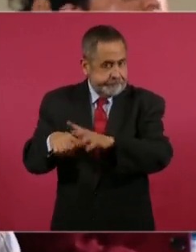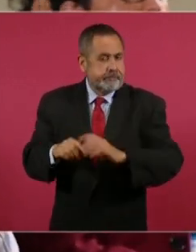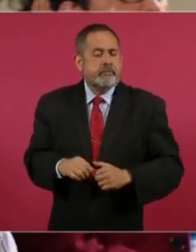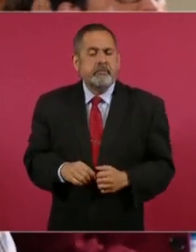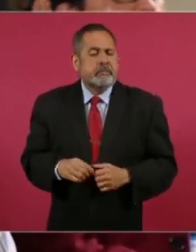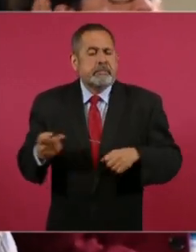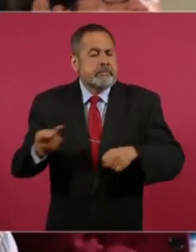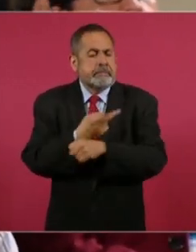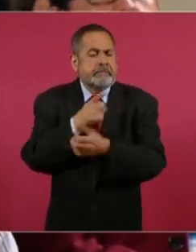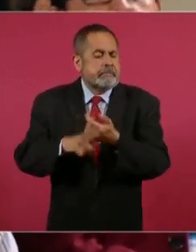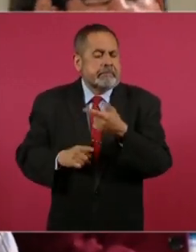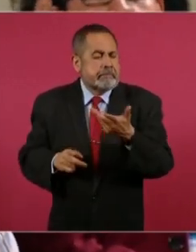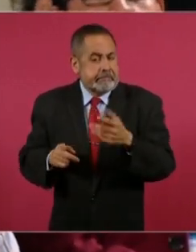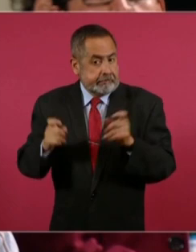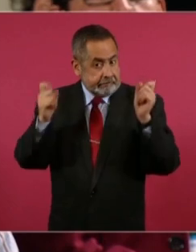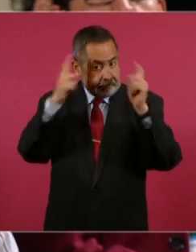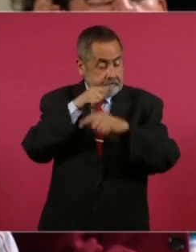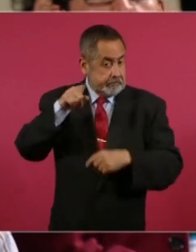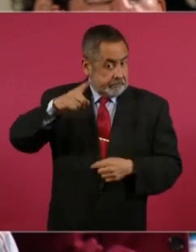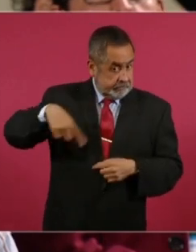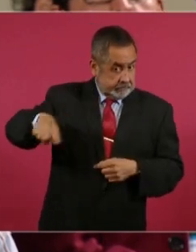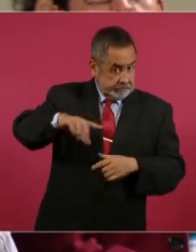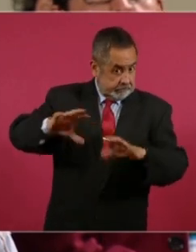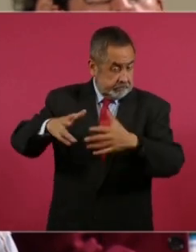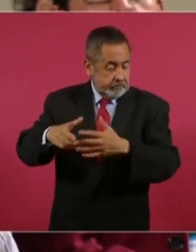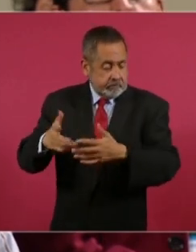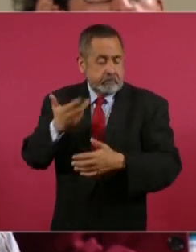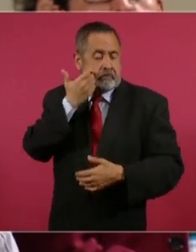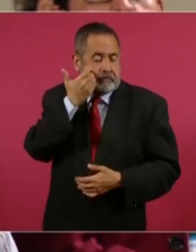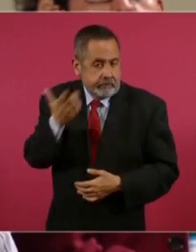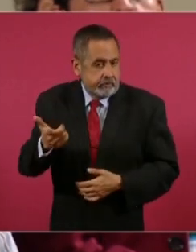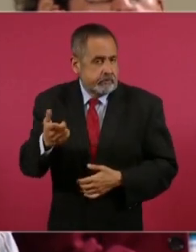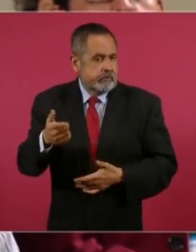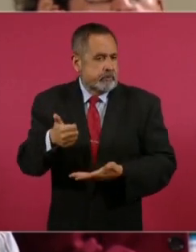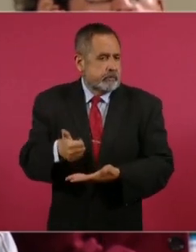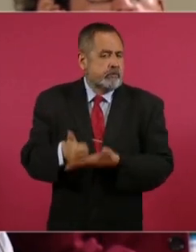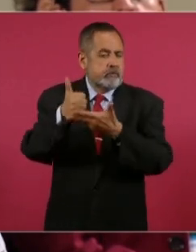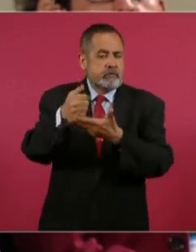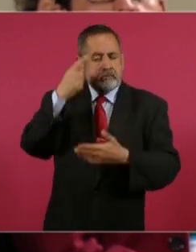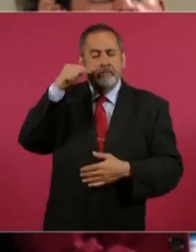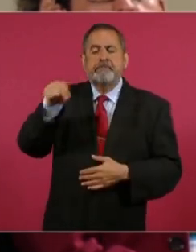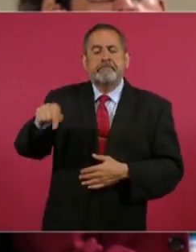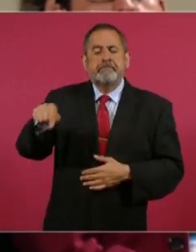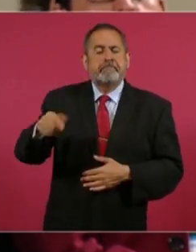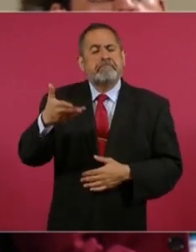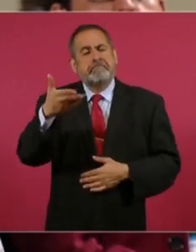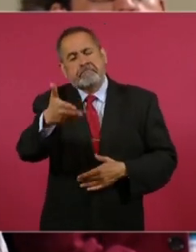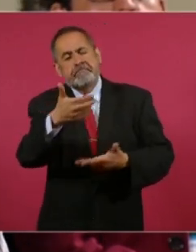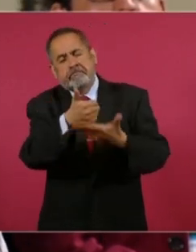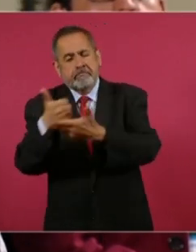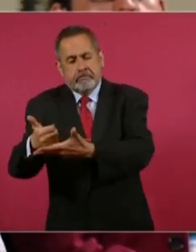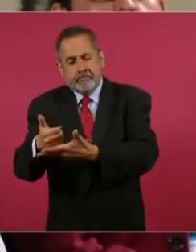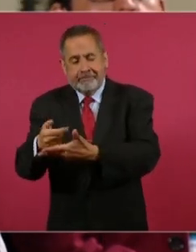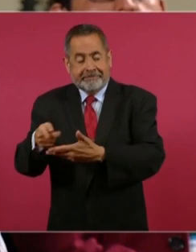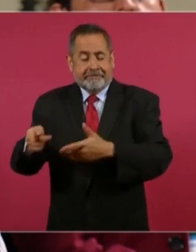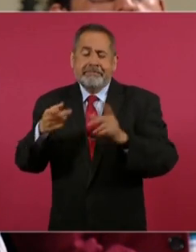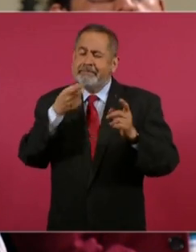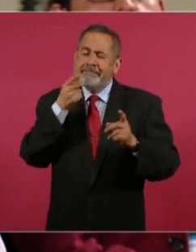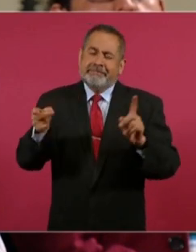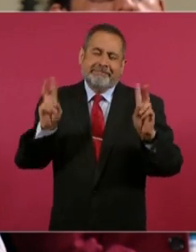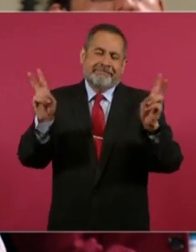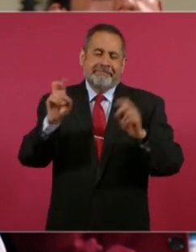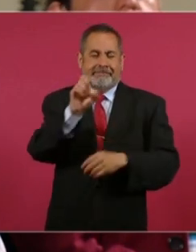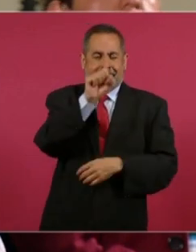una situación muy difícil. Están pidiendo pues auxilio, prácticamente un SOS, así lo han